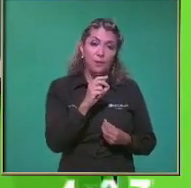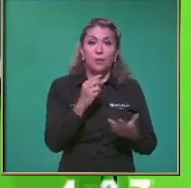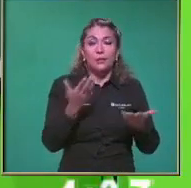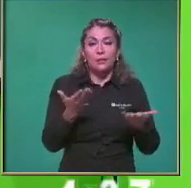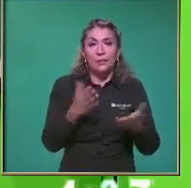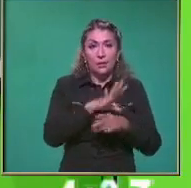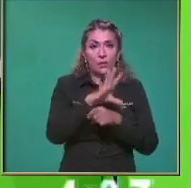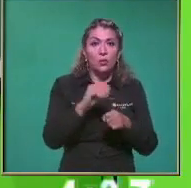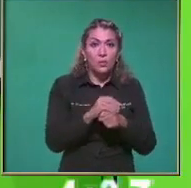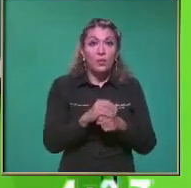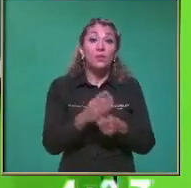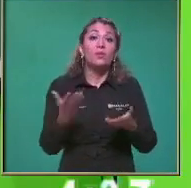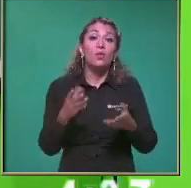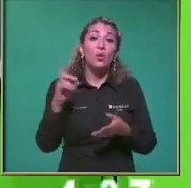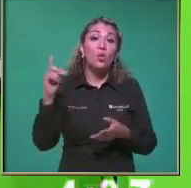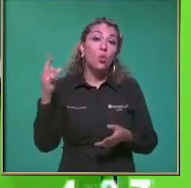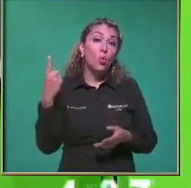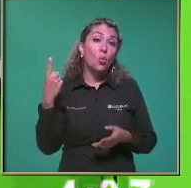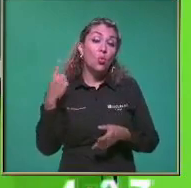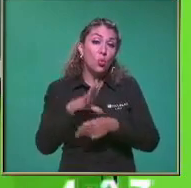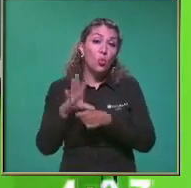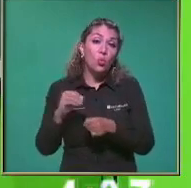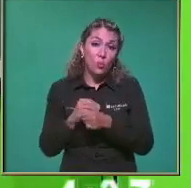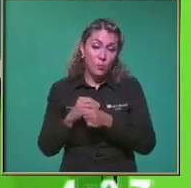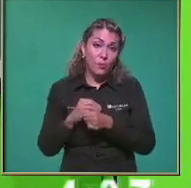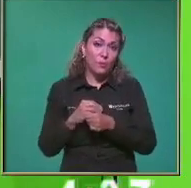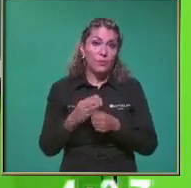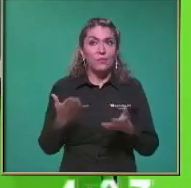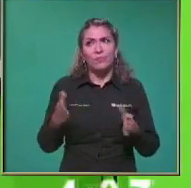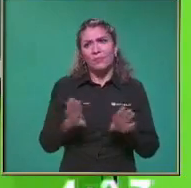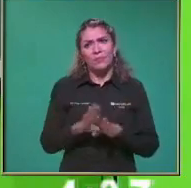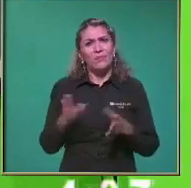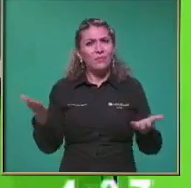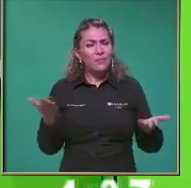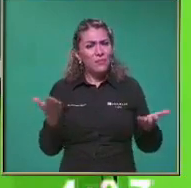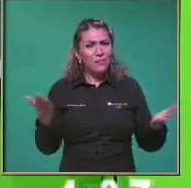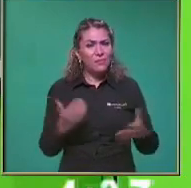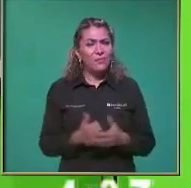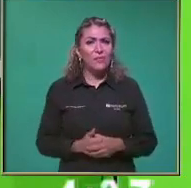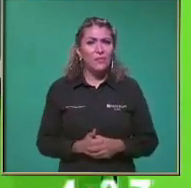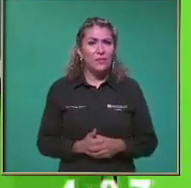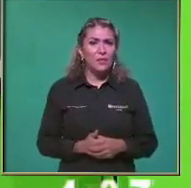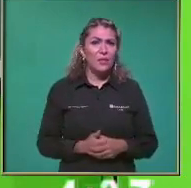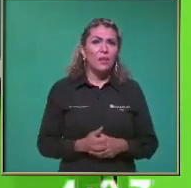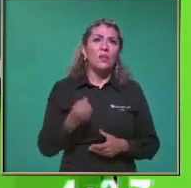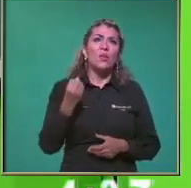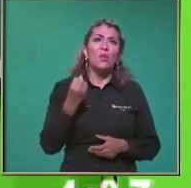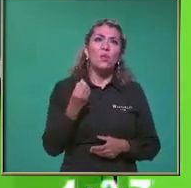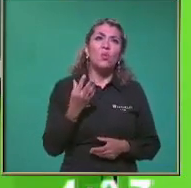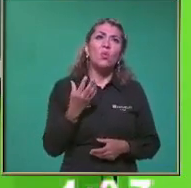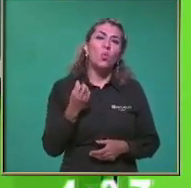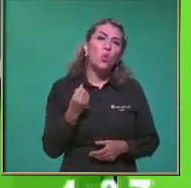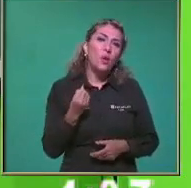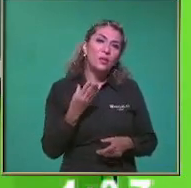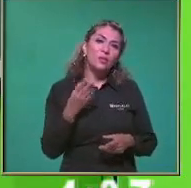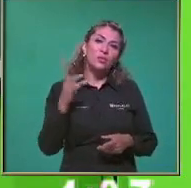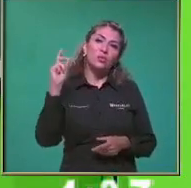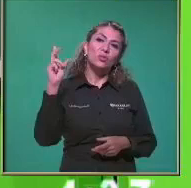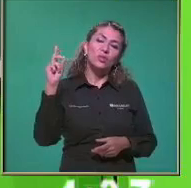el total son un entero. ¿Y cómo le hago, maestra? Pues, ¿cuántos treintavos tendrá el